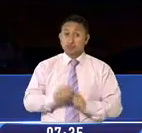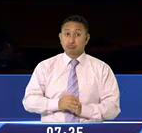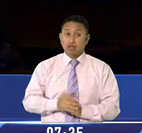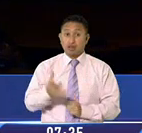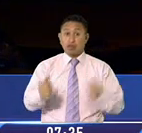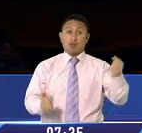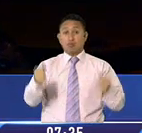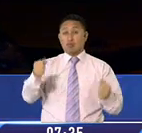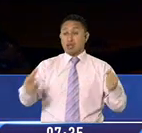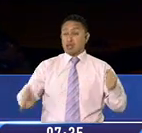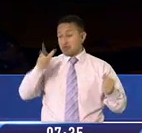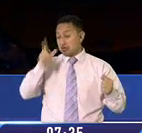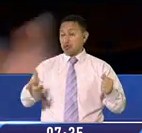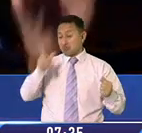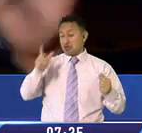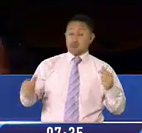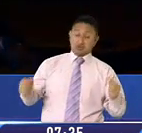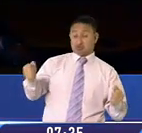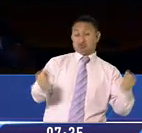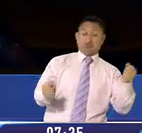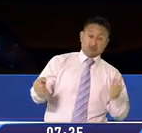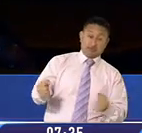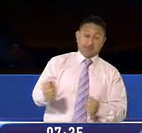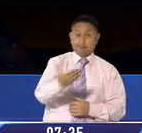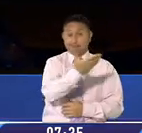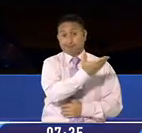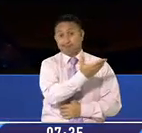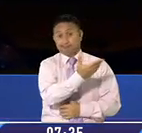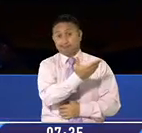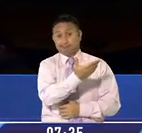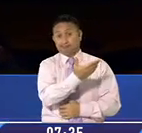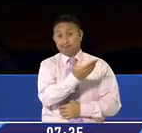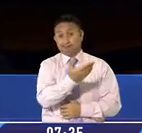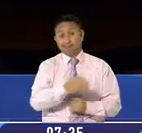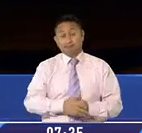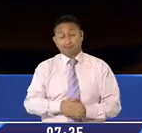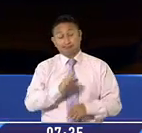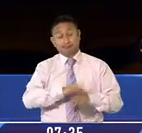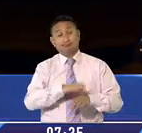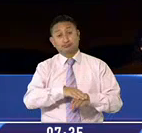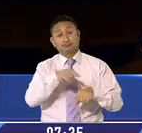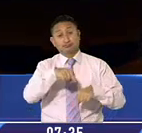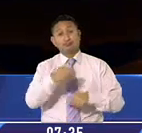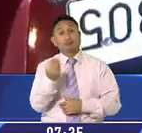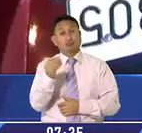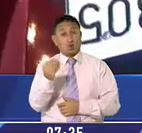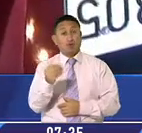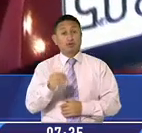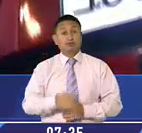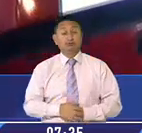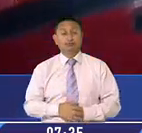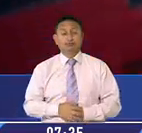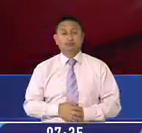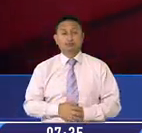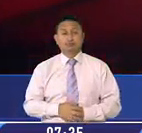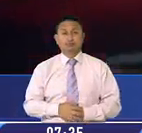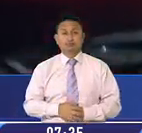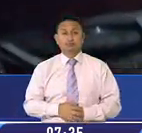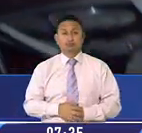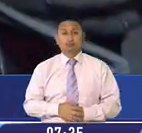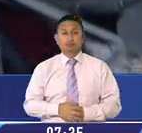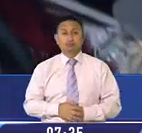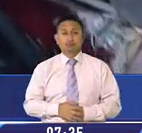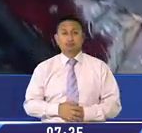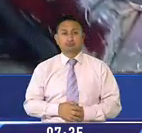vehículo, se pone a beber y vea. Esos son los resultados, sí, eran muchachos nomás eran. Pese a presentar golpes,